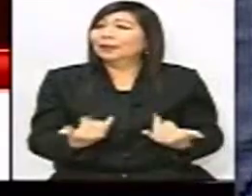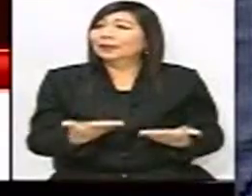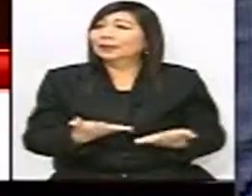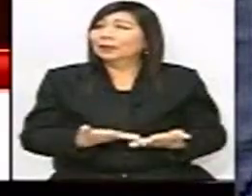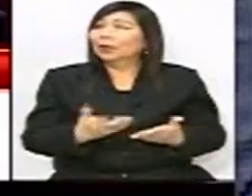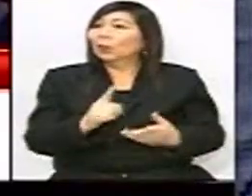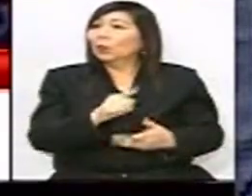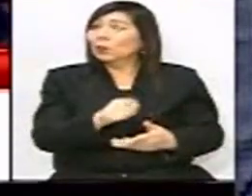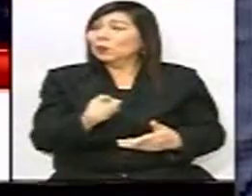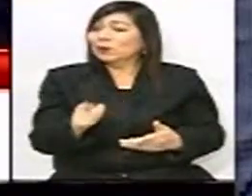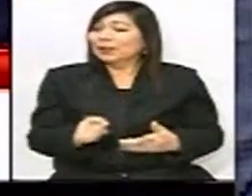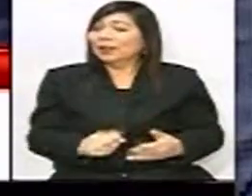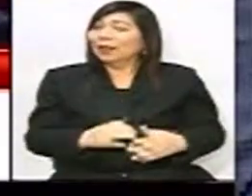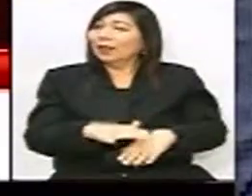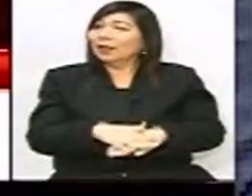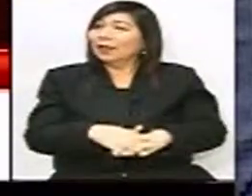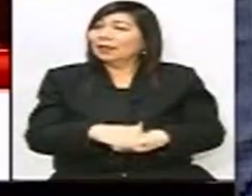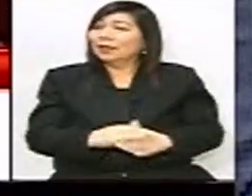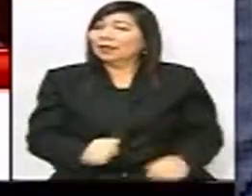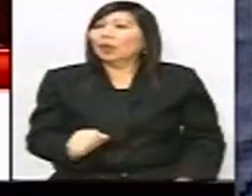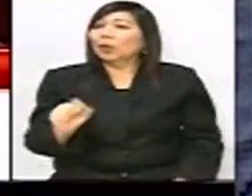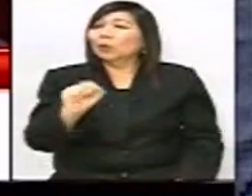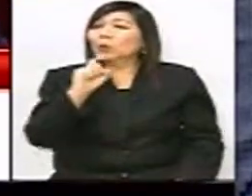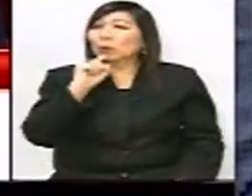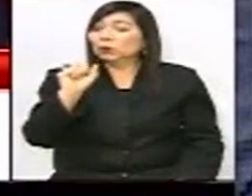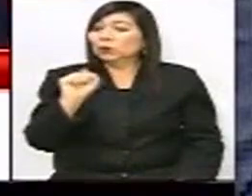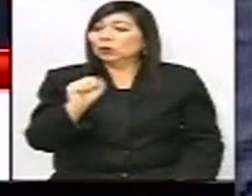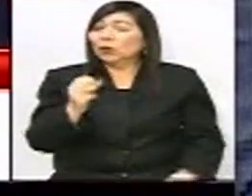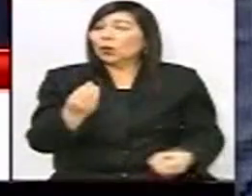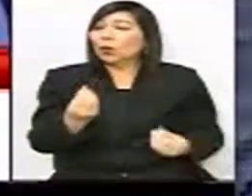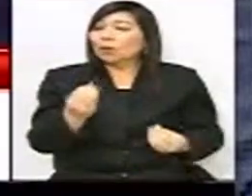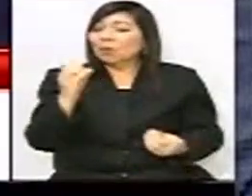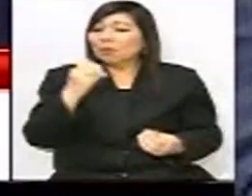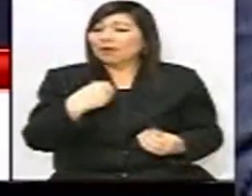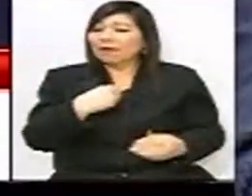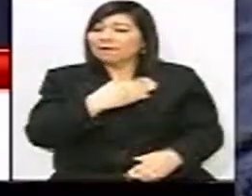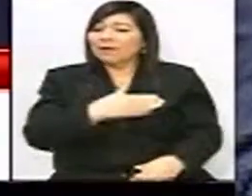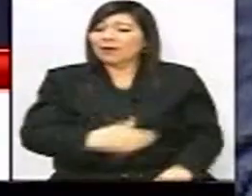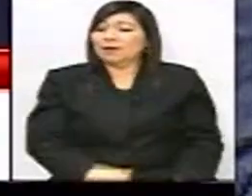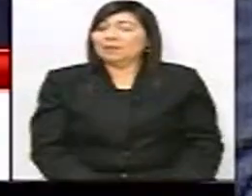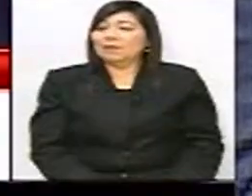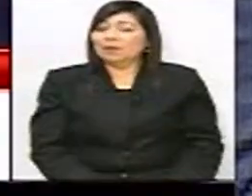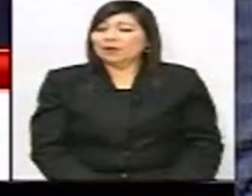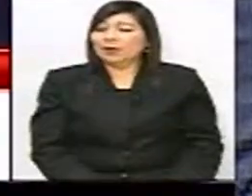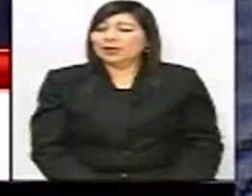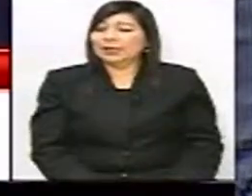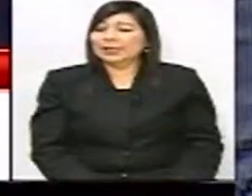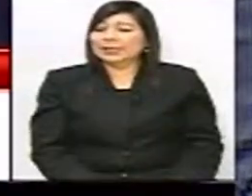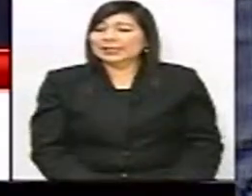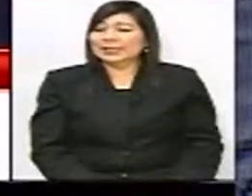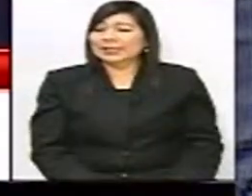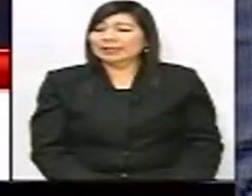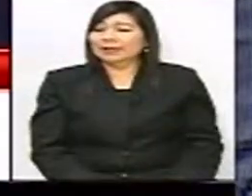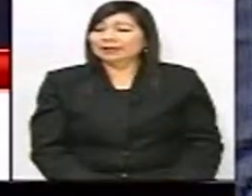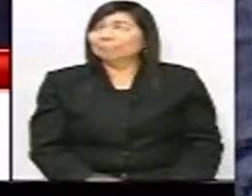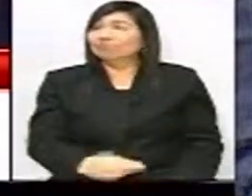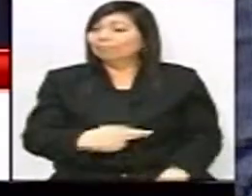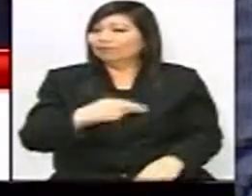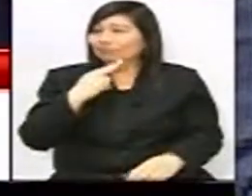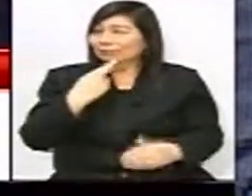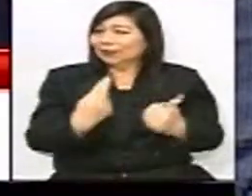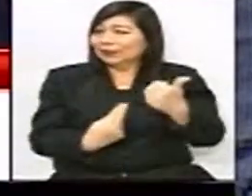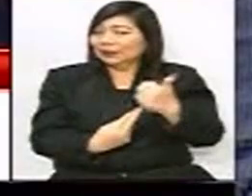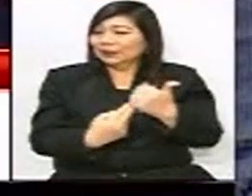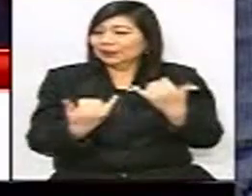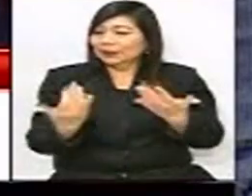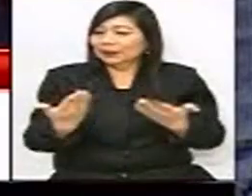Castañeda, usted y la gestión de la señora Susana Villarán, con opinión favorable de una regidora